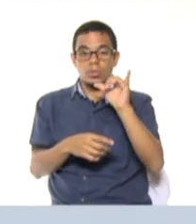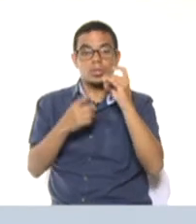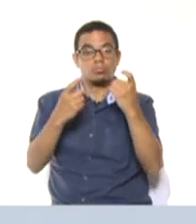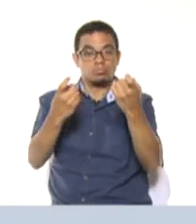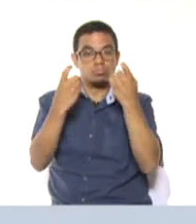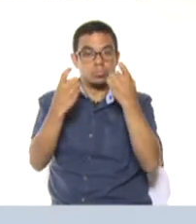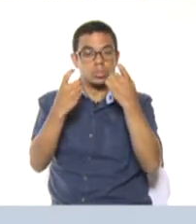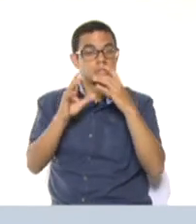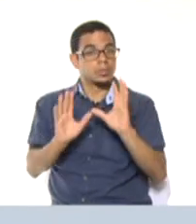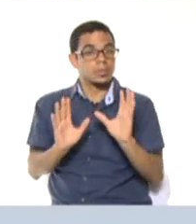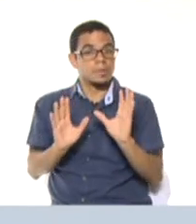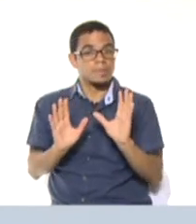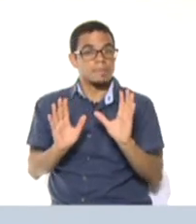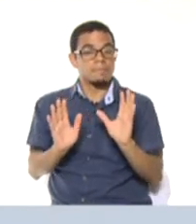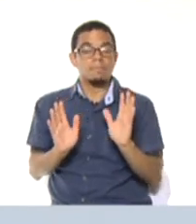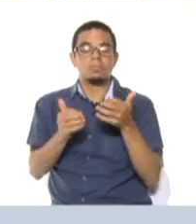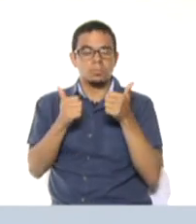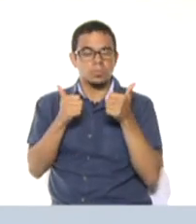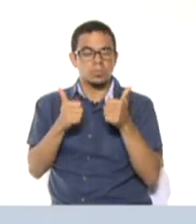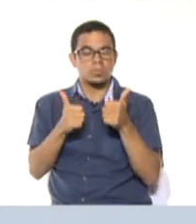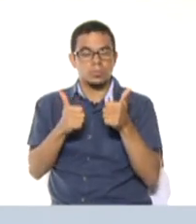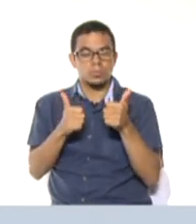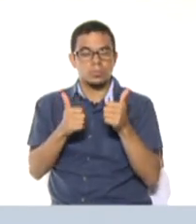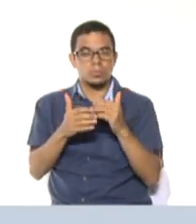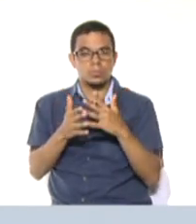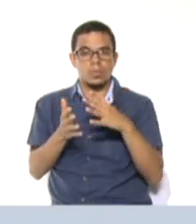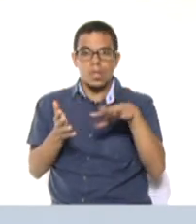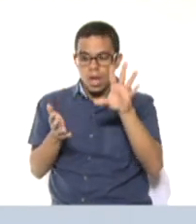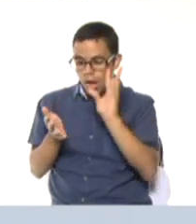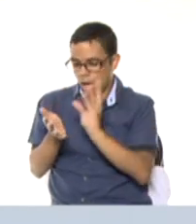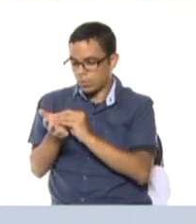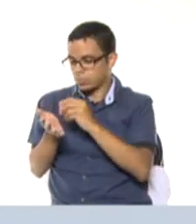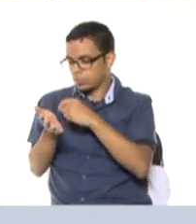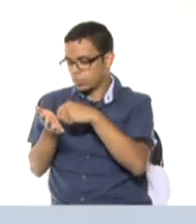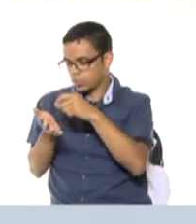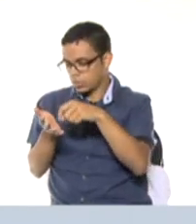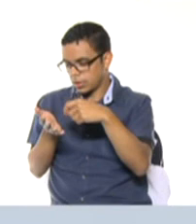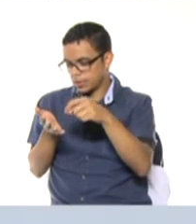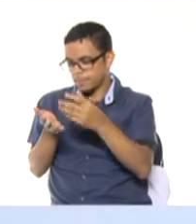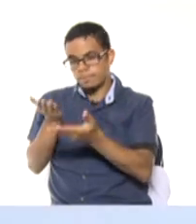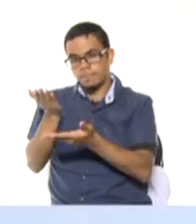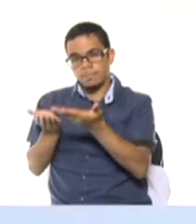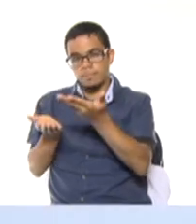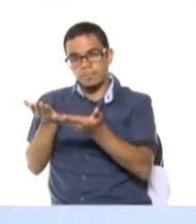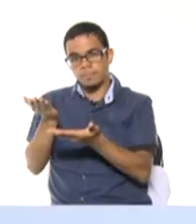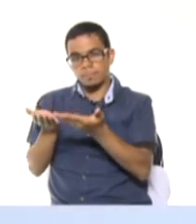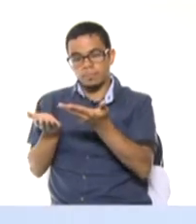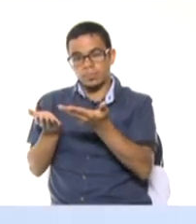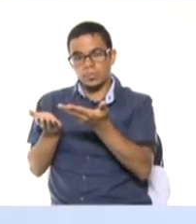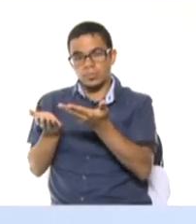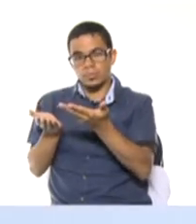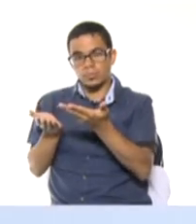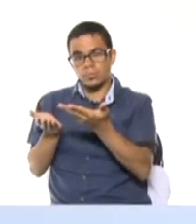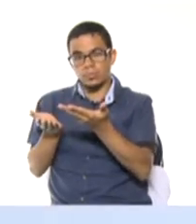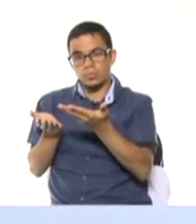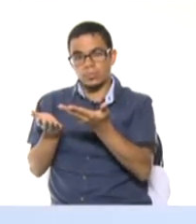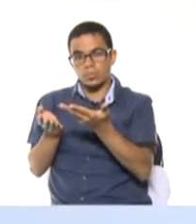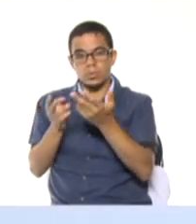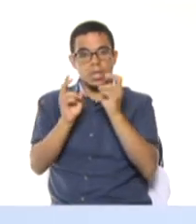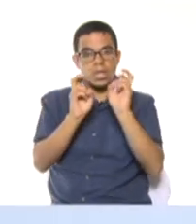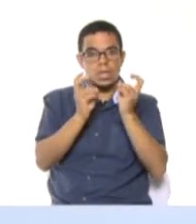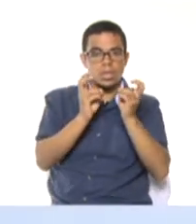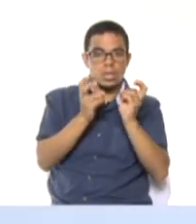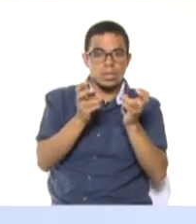Jolibel Aponte a través de su video. También podemos entonces alternar entre todo lo que tiene que ver con el